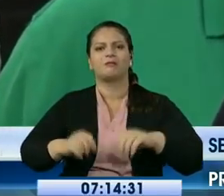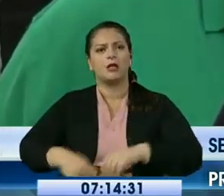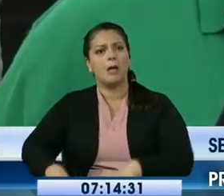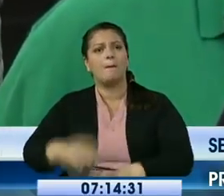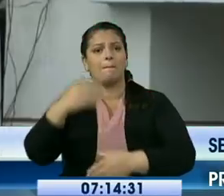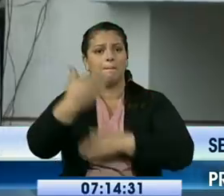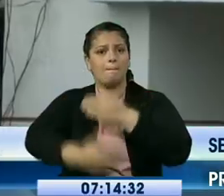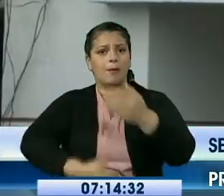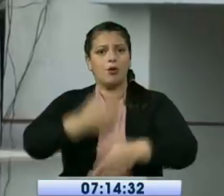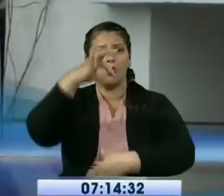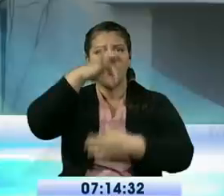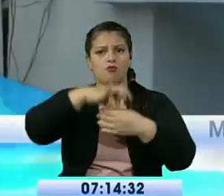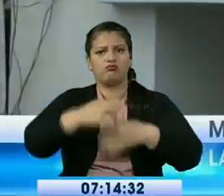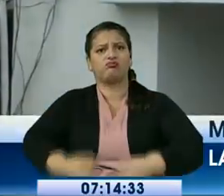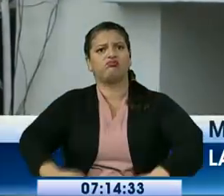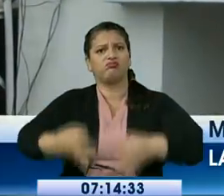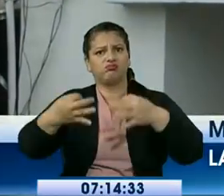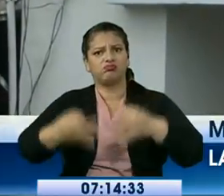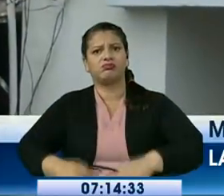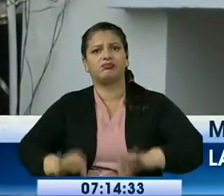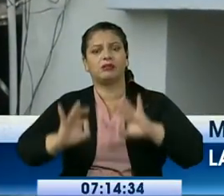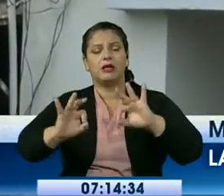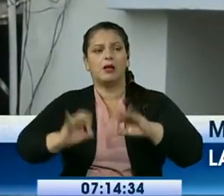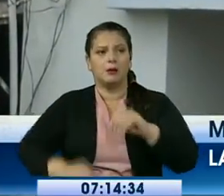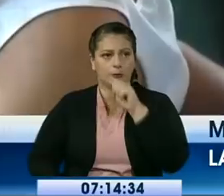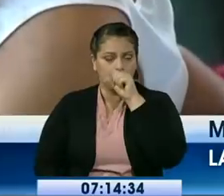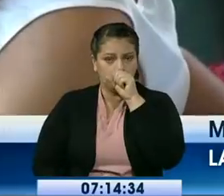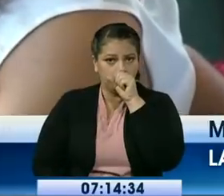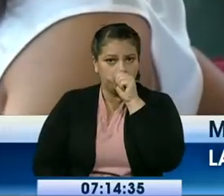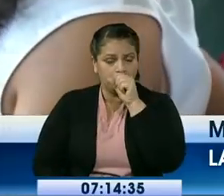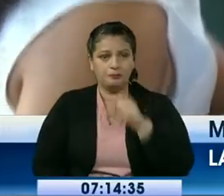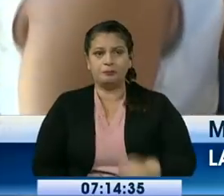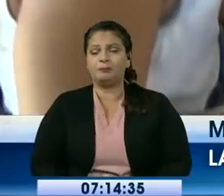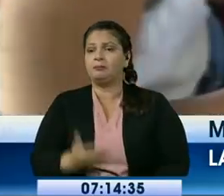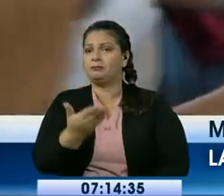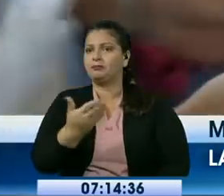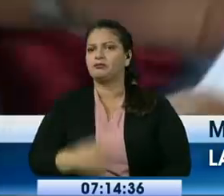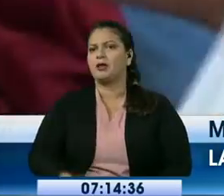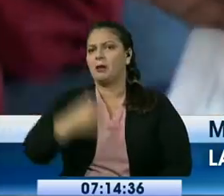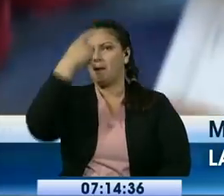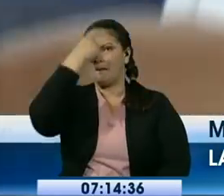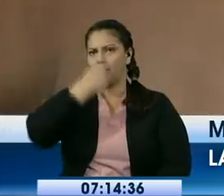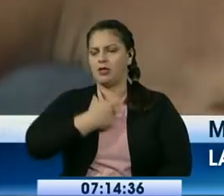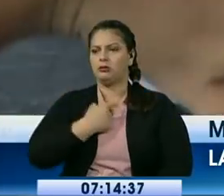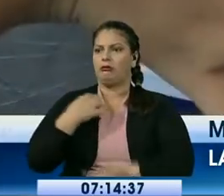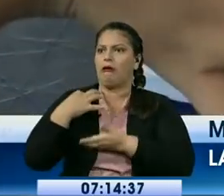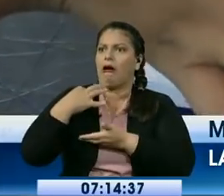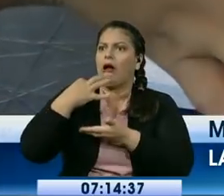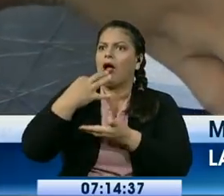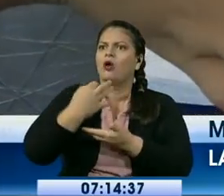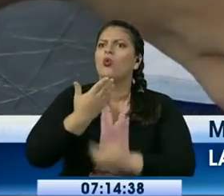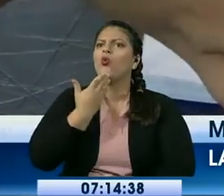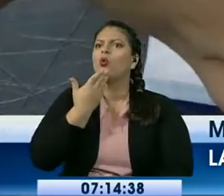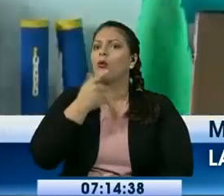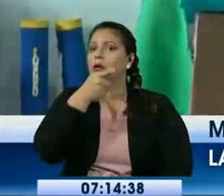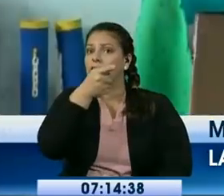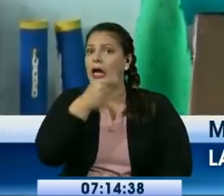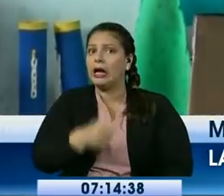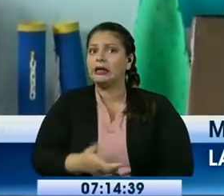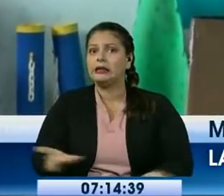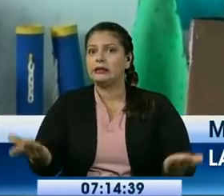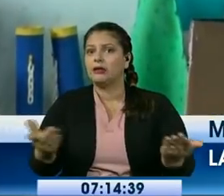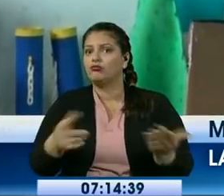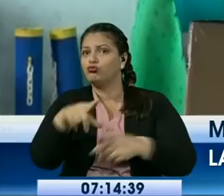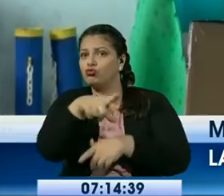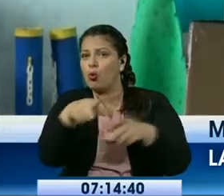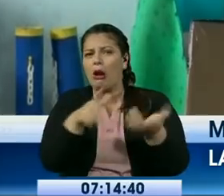Las capacitaciones para quienes integran las juntas receptoras del voto se ha desarrollado con normalidad, pero se impartirán incluso